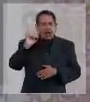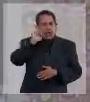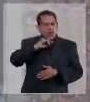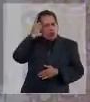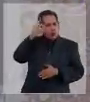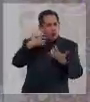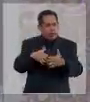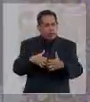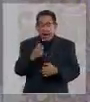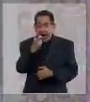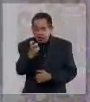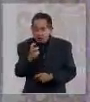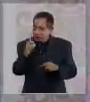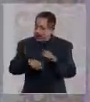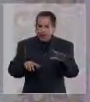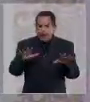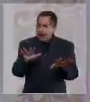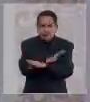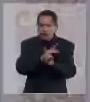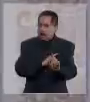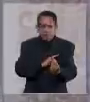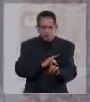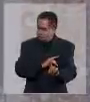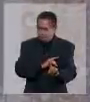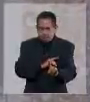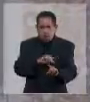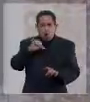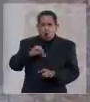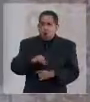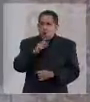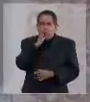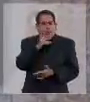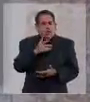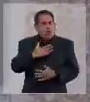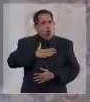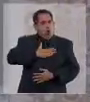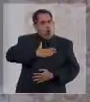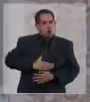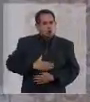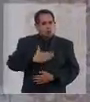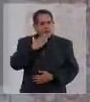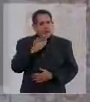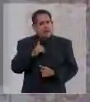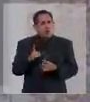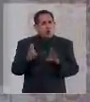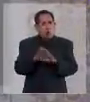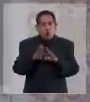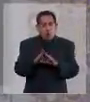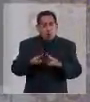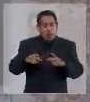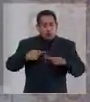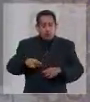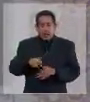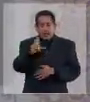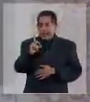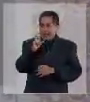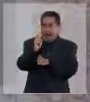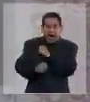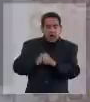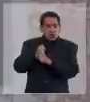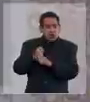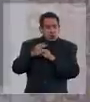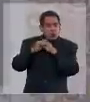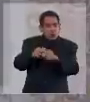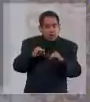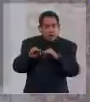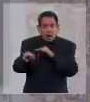eso tiene que terminarse, porque evidentemente hoy no puede ser justo que una persona que dura 30 años trabajando termine con una